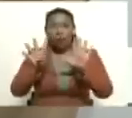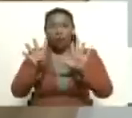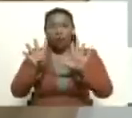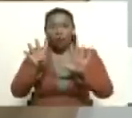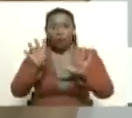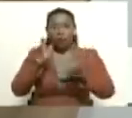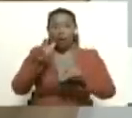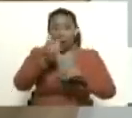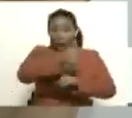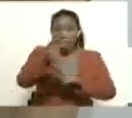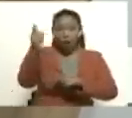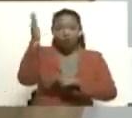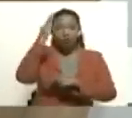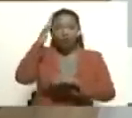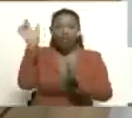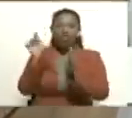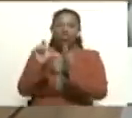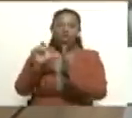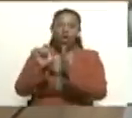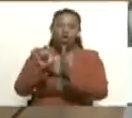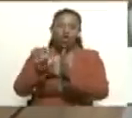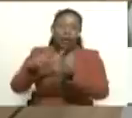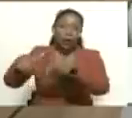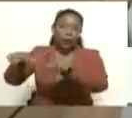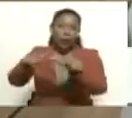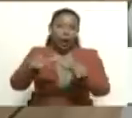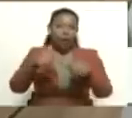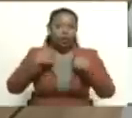estaba. Yo aquí tengo algunos recordatorios.